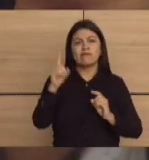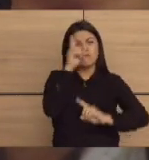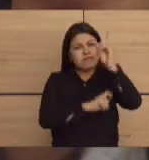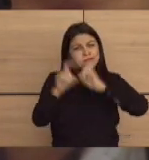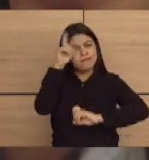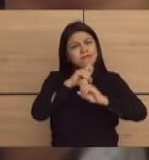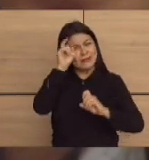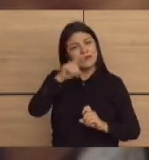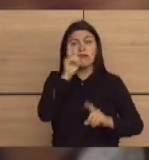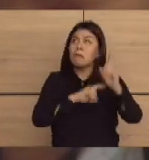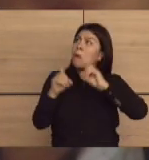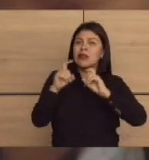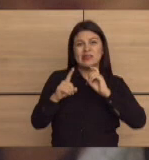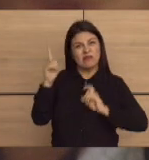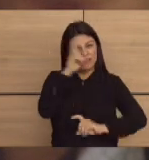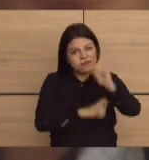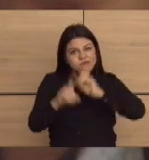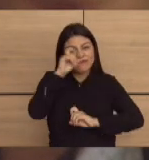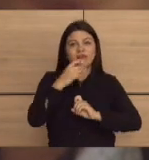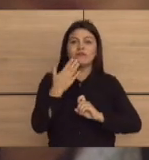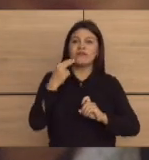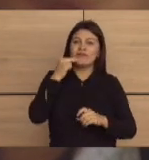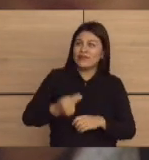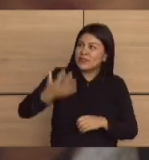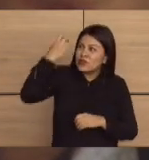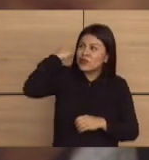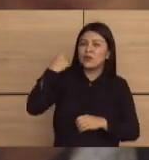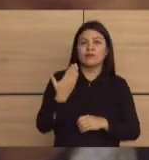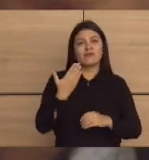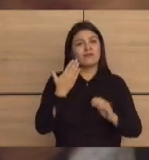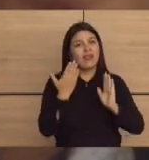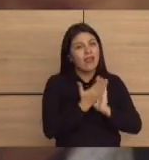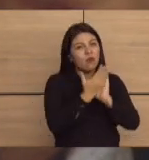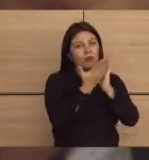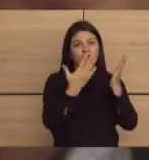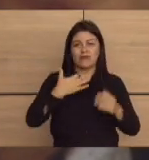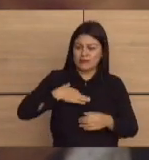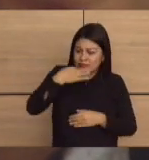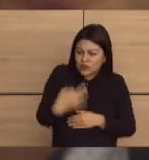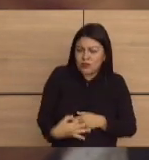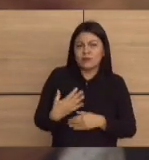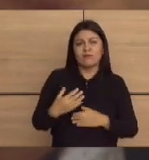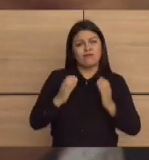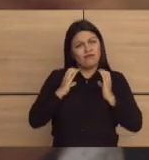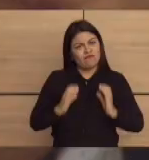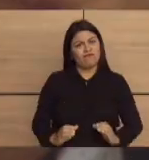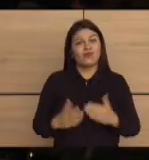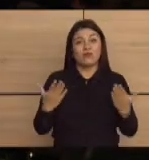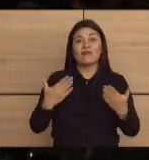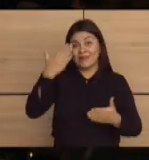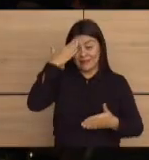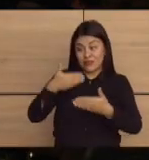educación, sobre la historia, sobre la ética y sobre la ciudadanía en el marco del